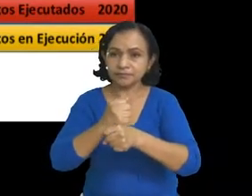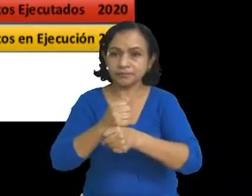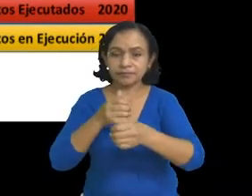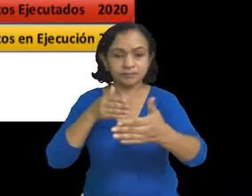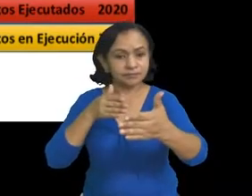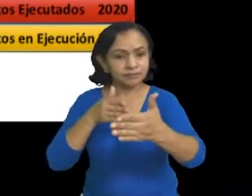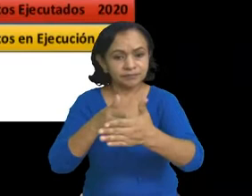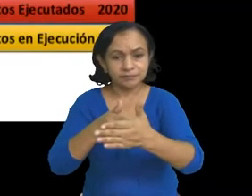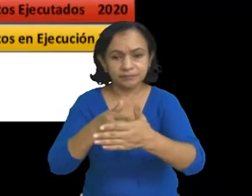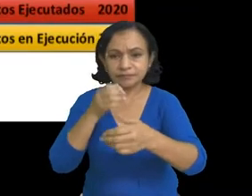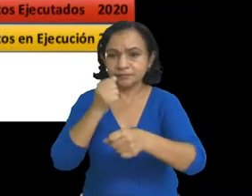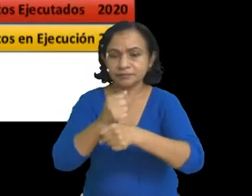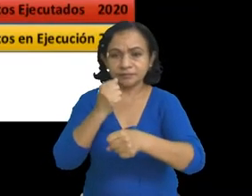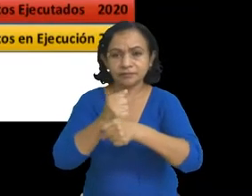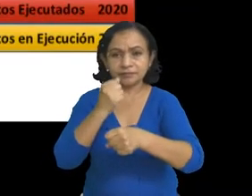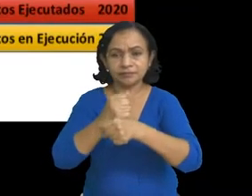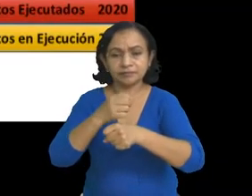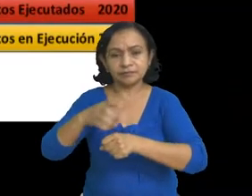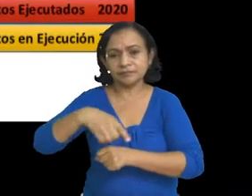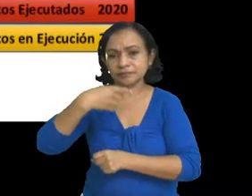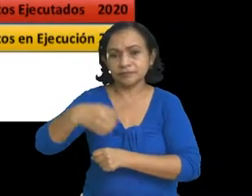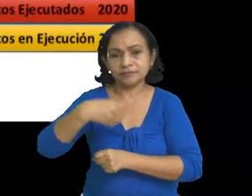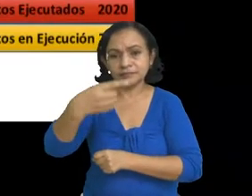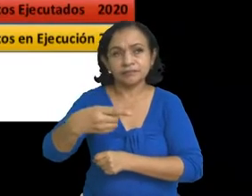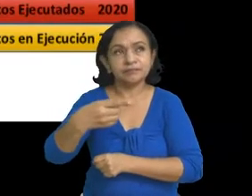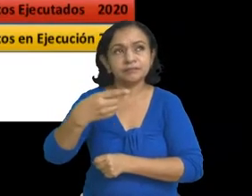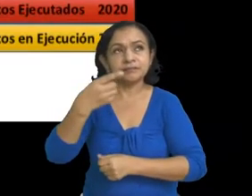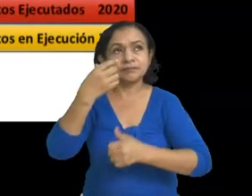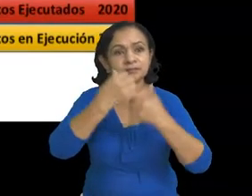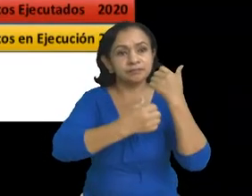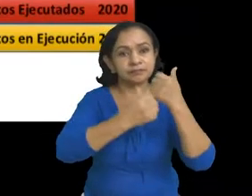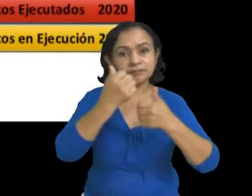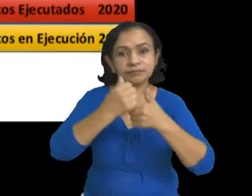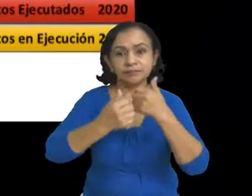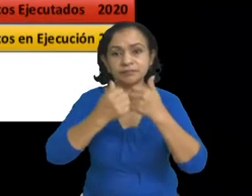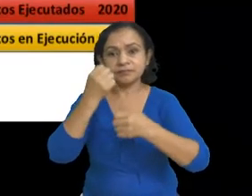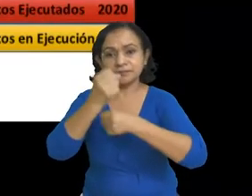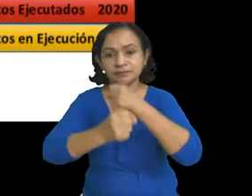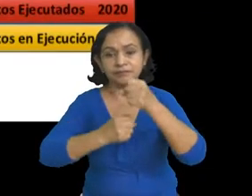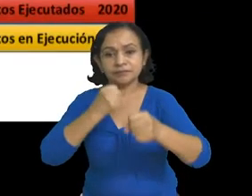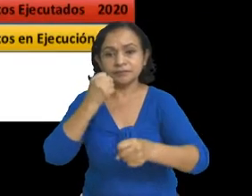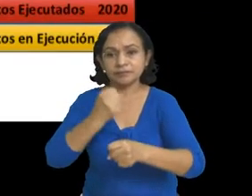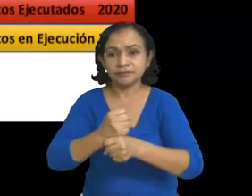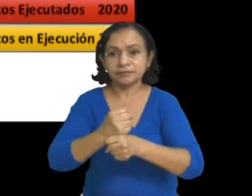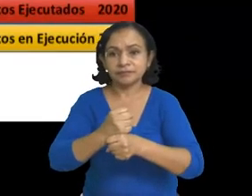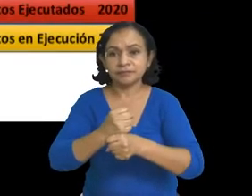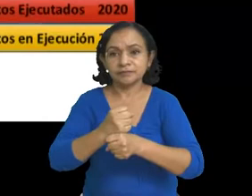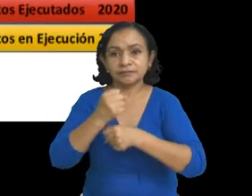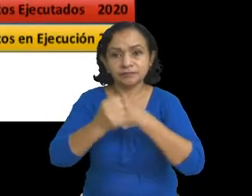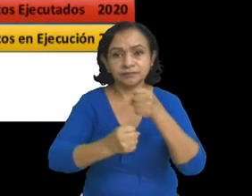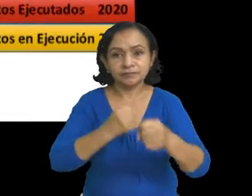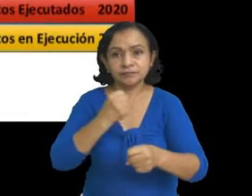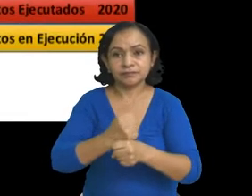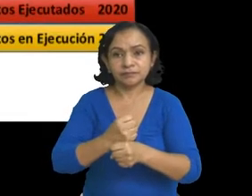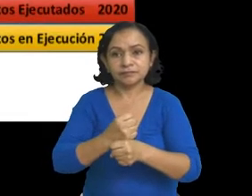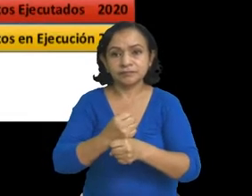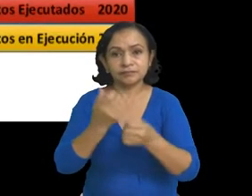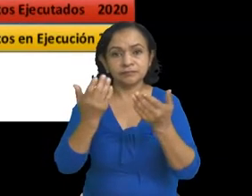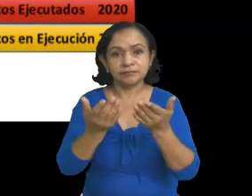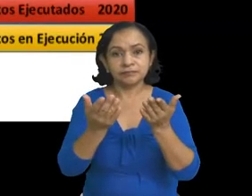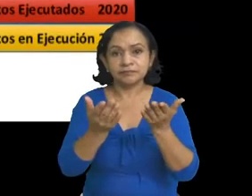no nos hemos detenido en trabajar día a día, claro. Pues, a pesar de todos los problemas que este año ha sido un año peculiar,